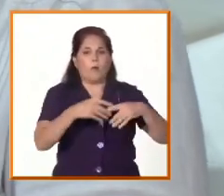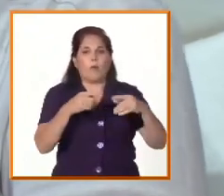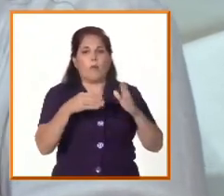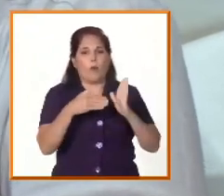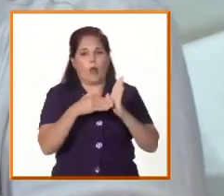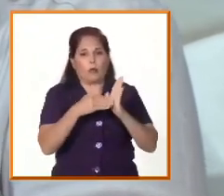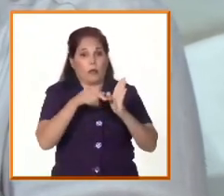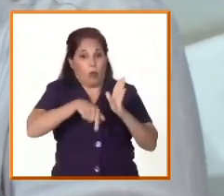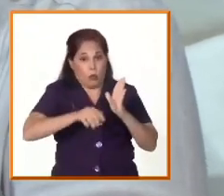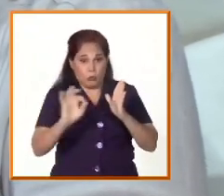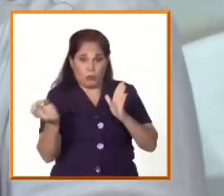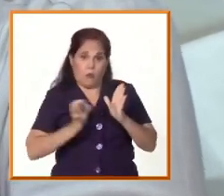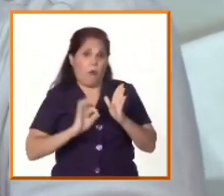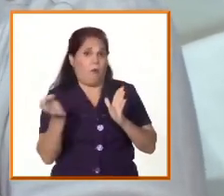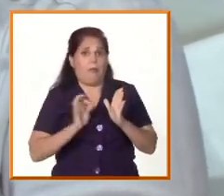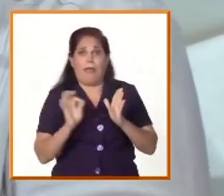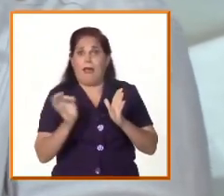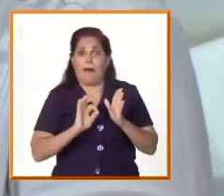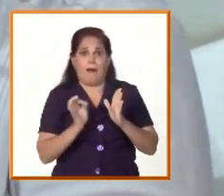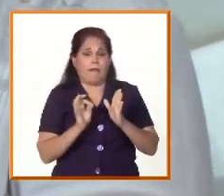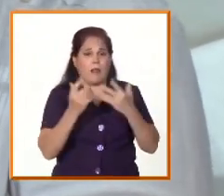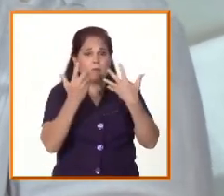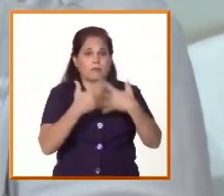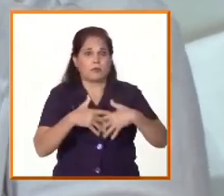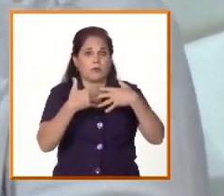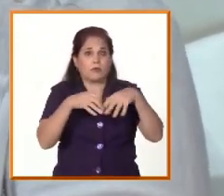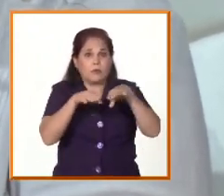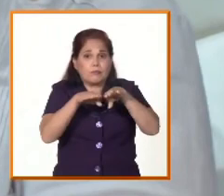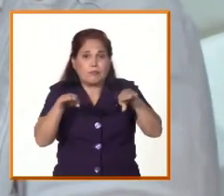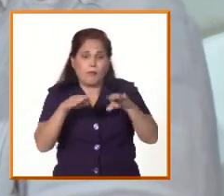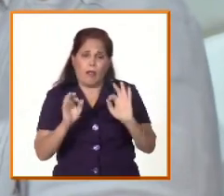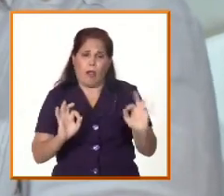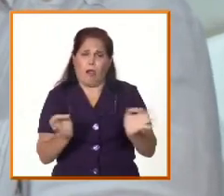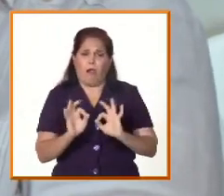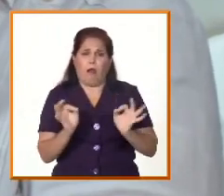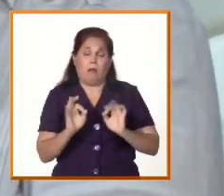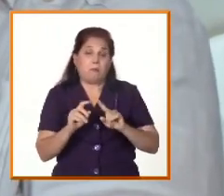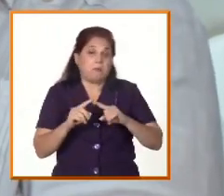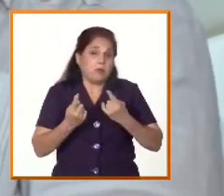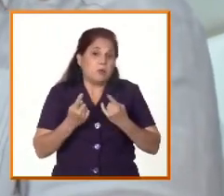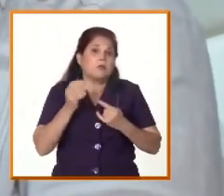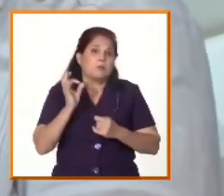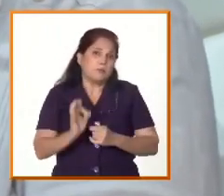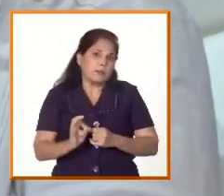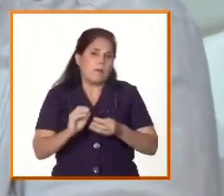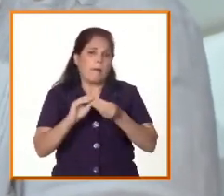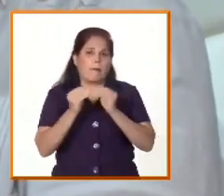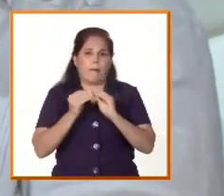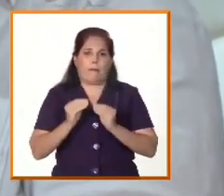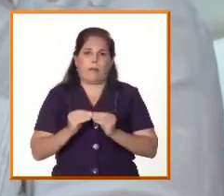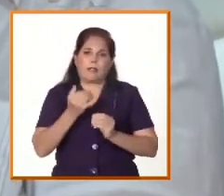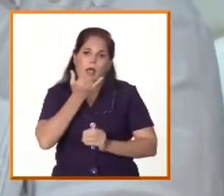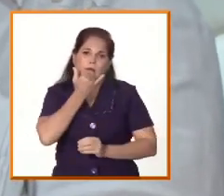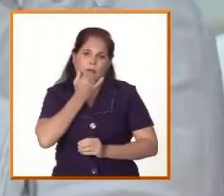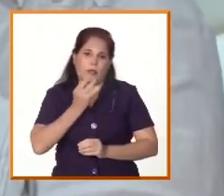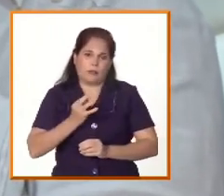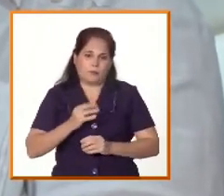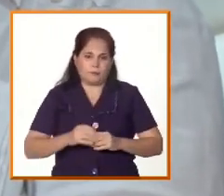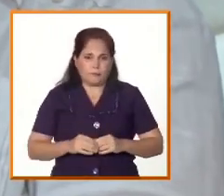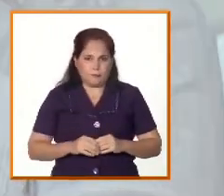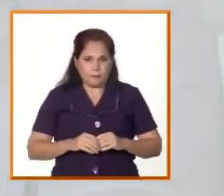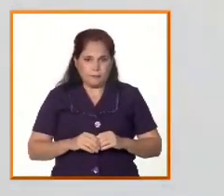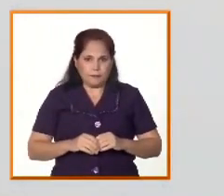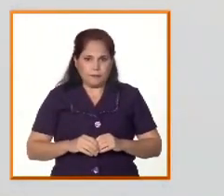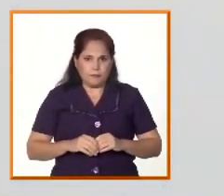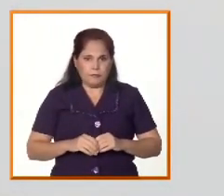hoy todavía no por ahora no hemos podido lograr estabilizar la la producción de harina de